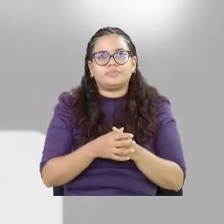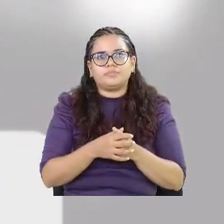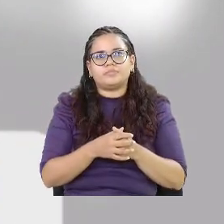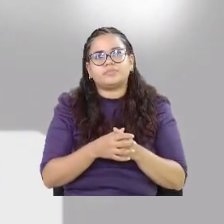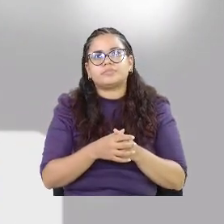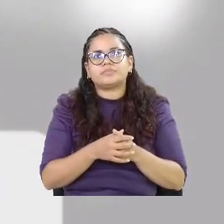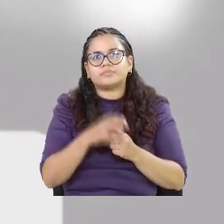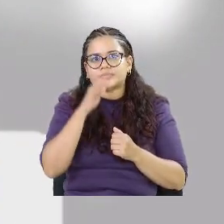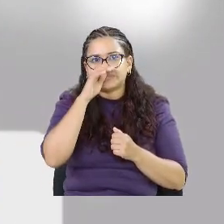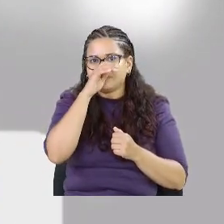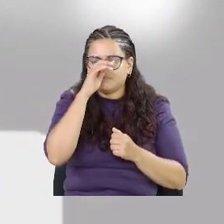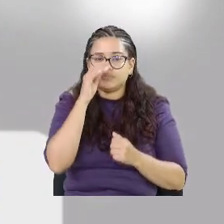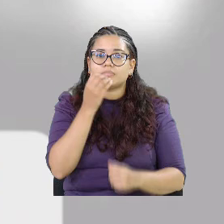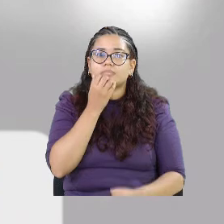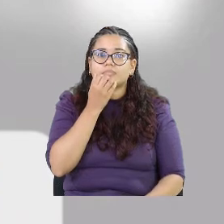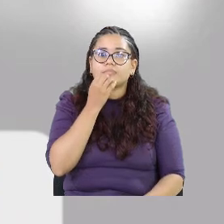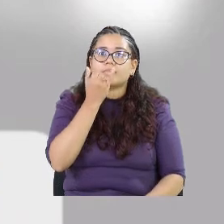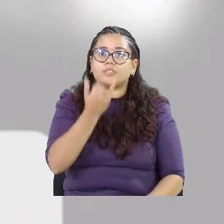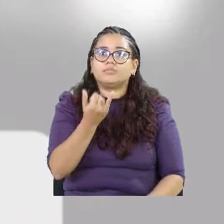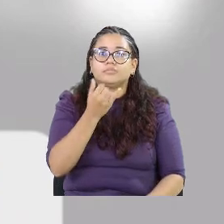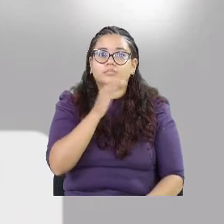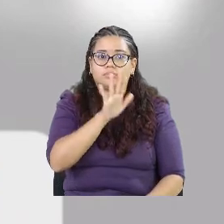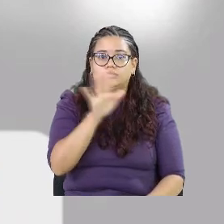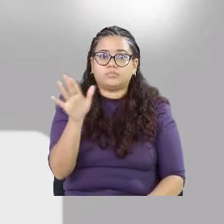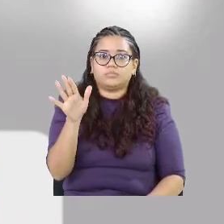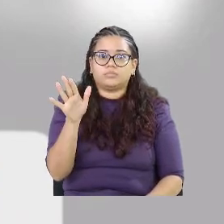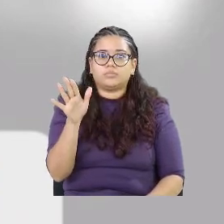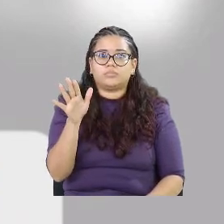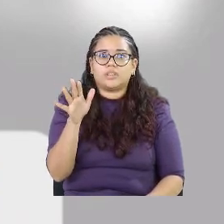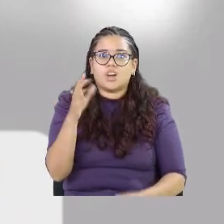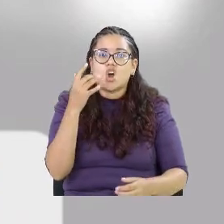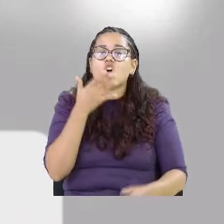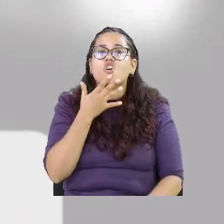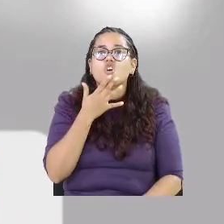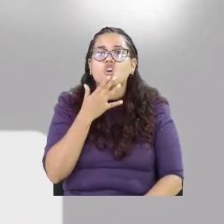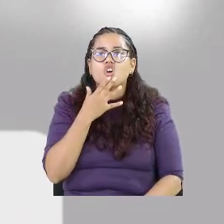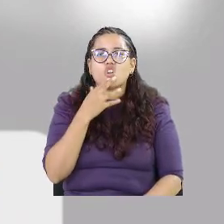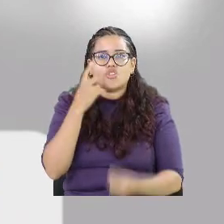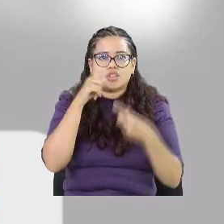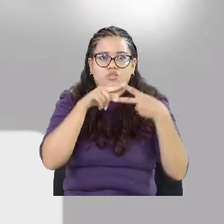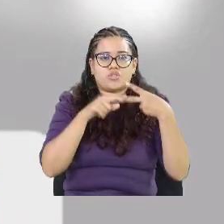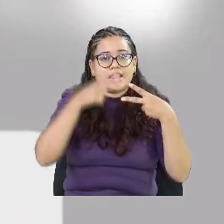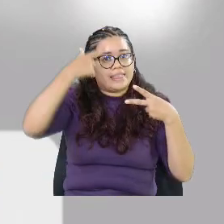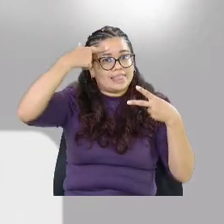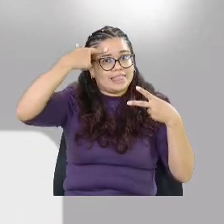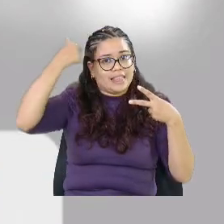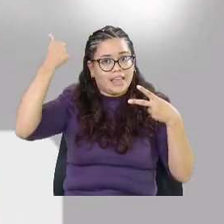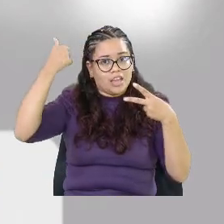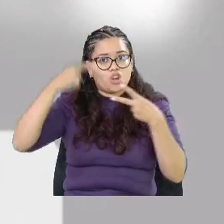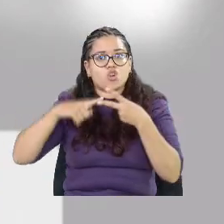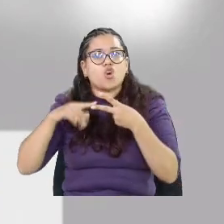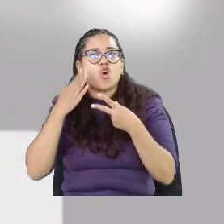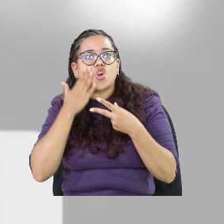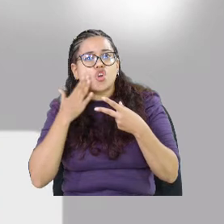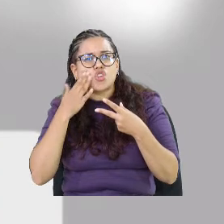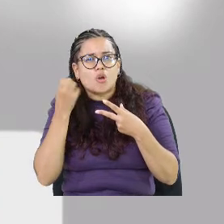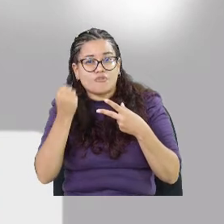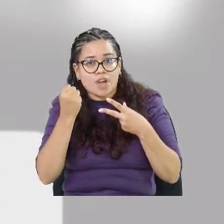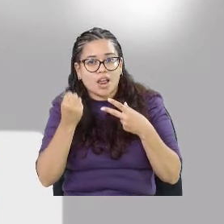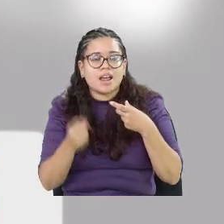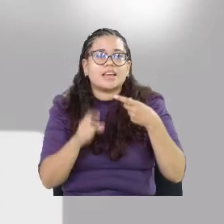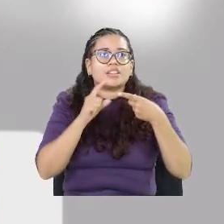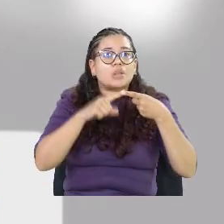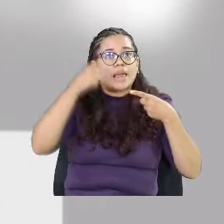Entonces, vamos a destacar los dos colores, el negro y el fucsia, el negro siendo las partes en las que